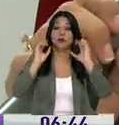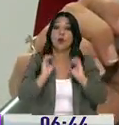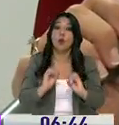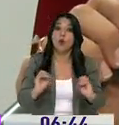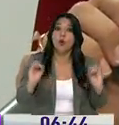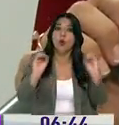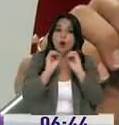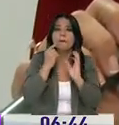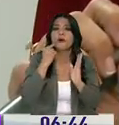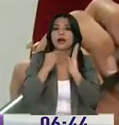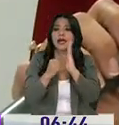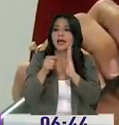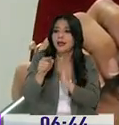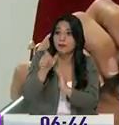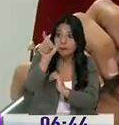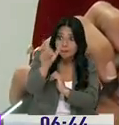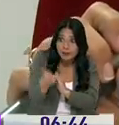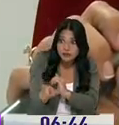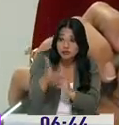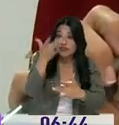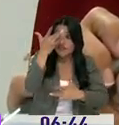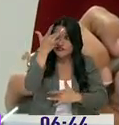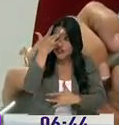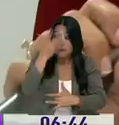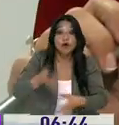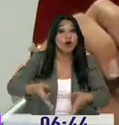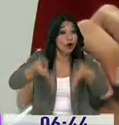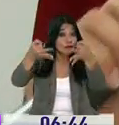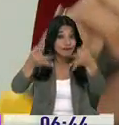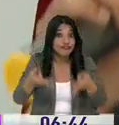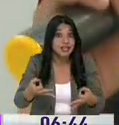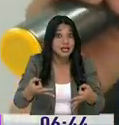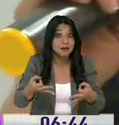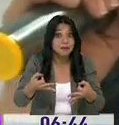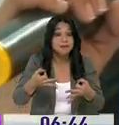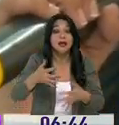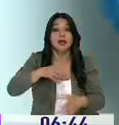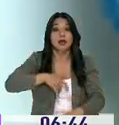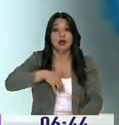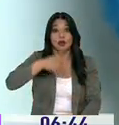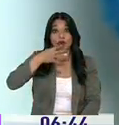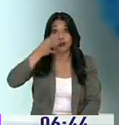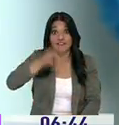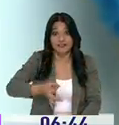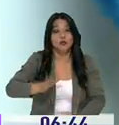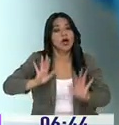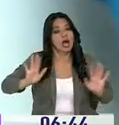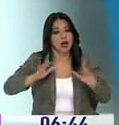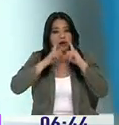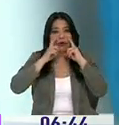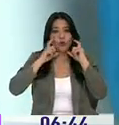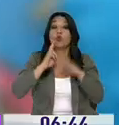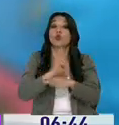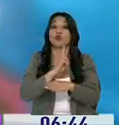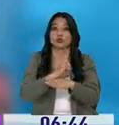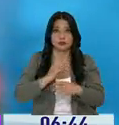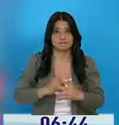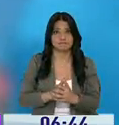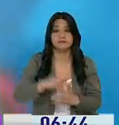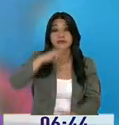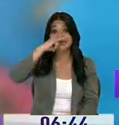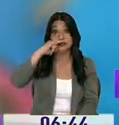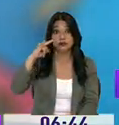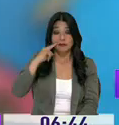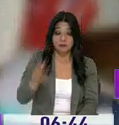en contacto con algún paciente que haya sido confirmado por coronavirus. Los niños son menos propensos a contraer